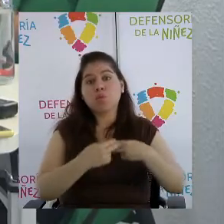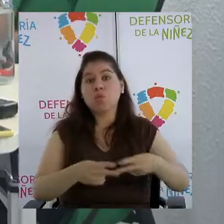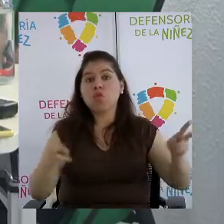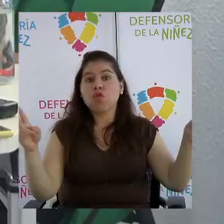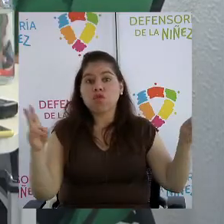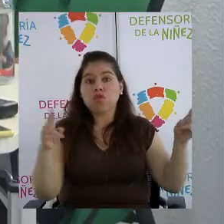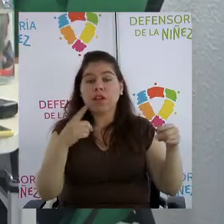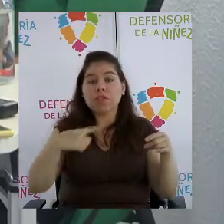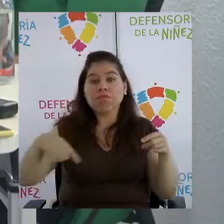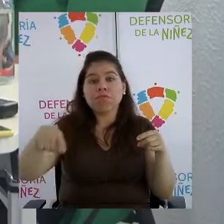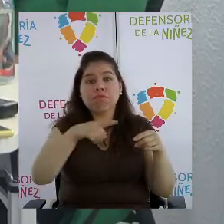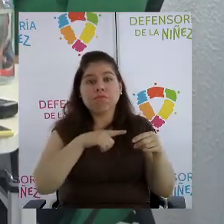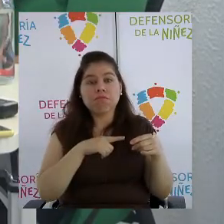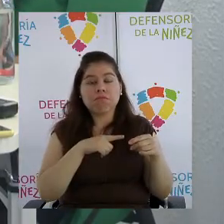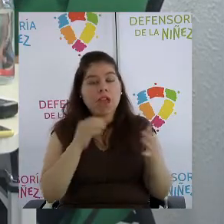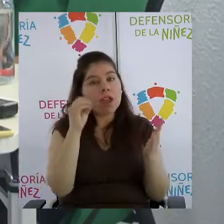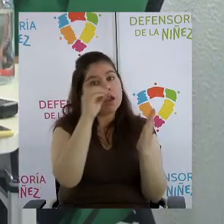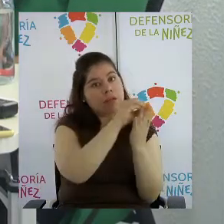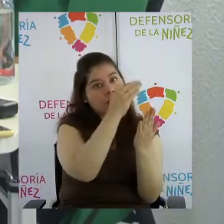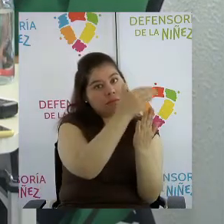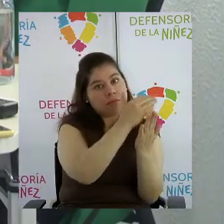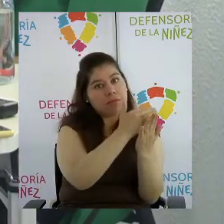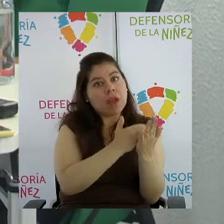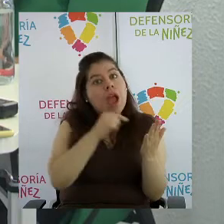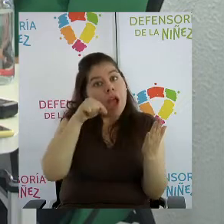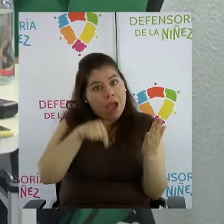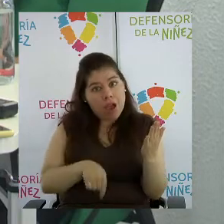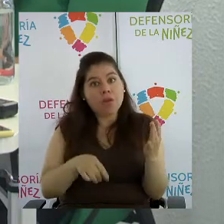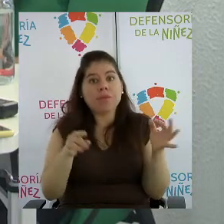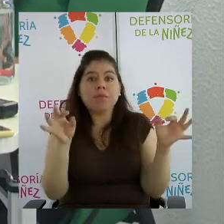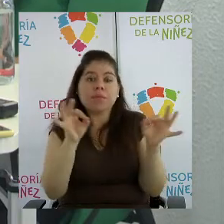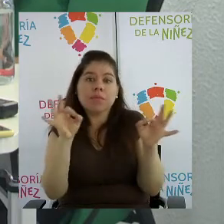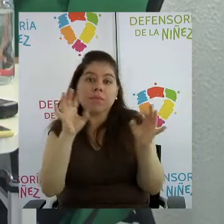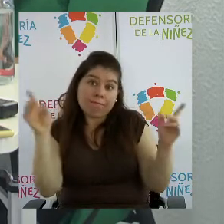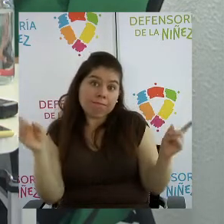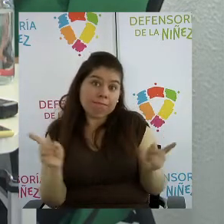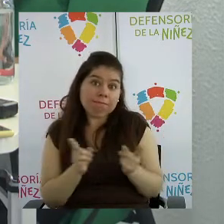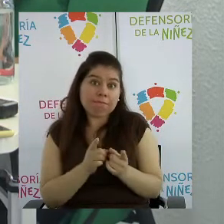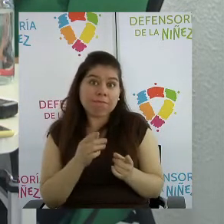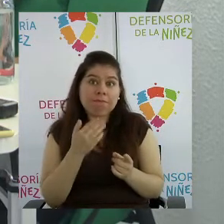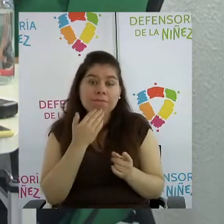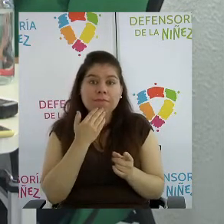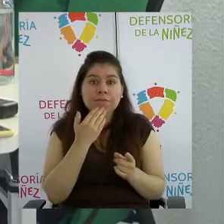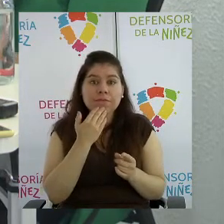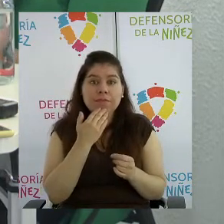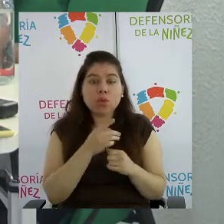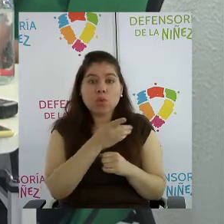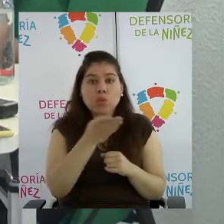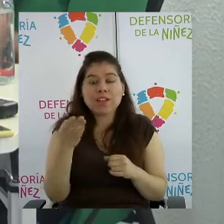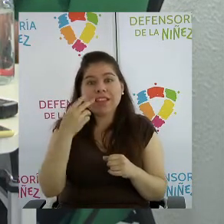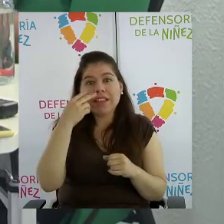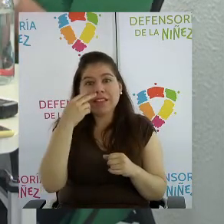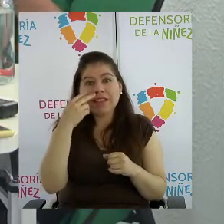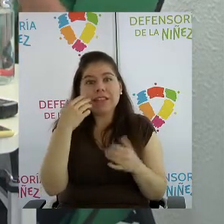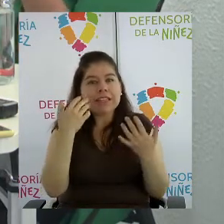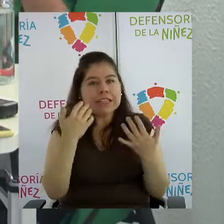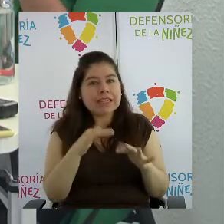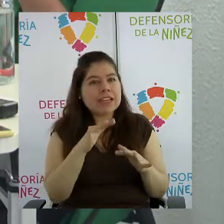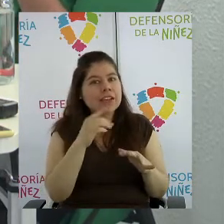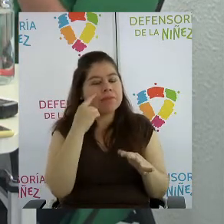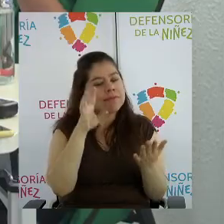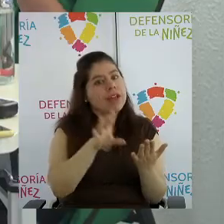en nuestro informe. Y lo que vamos a ver ahora de manera muy sintética tiene que ver precisamente con lo que ustedes van a poder apreciar en este informe, que